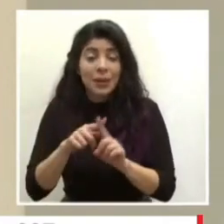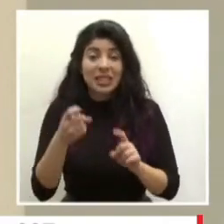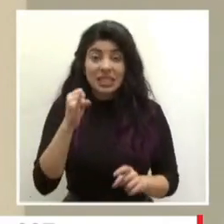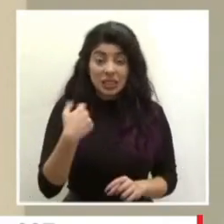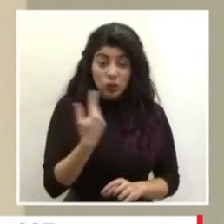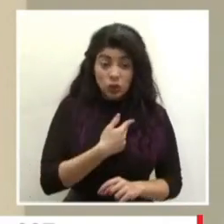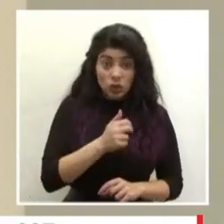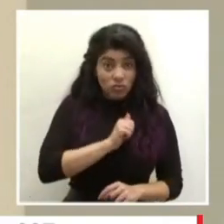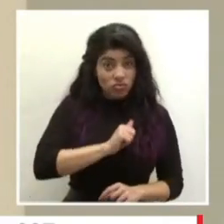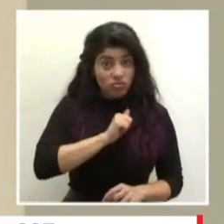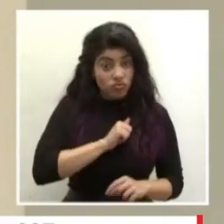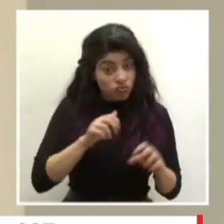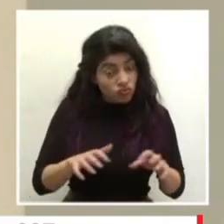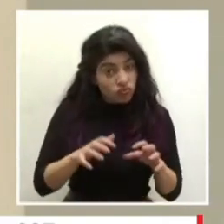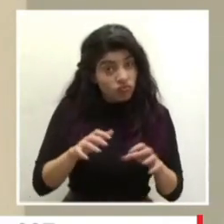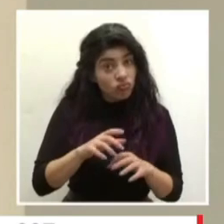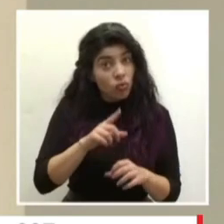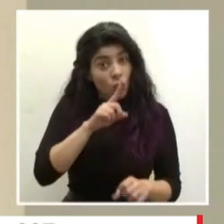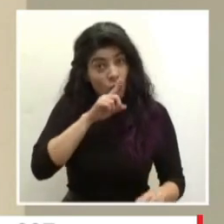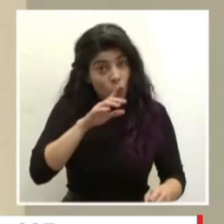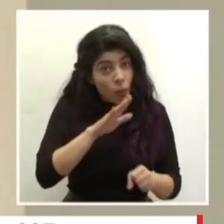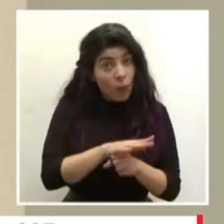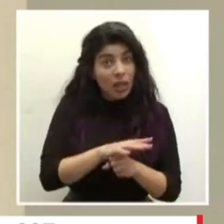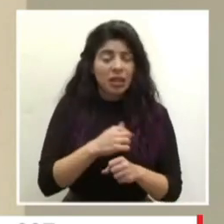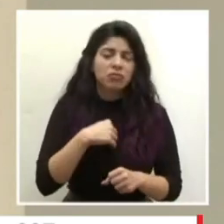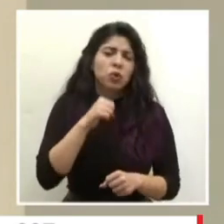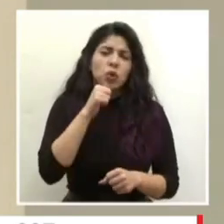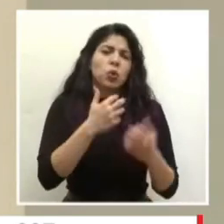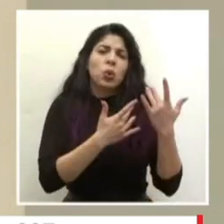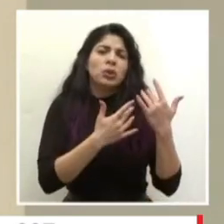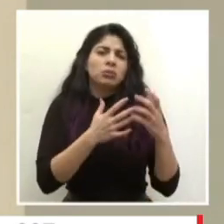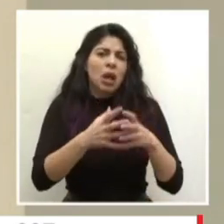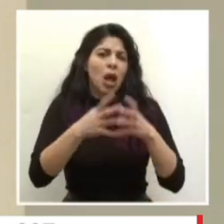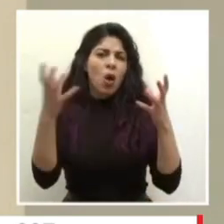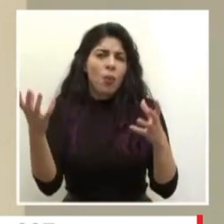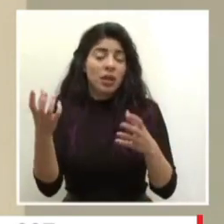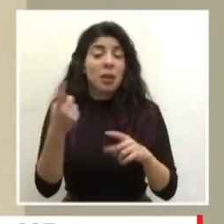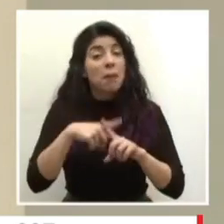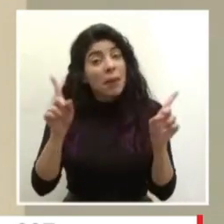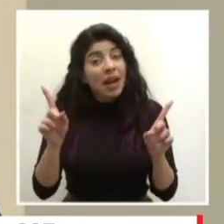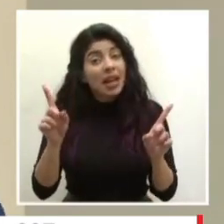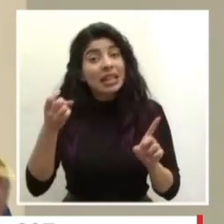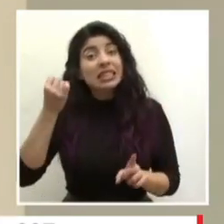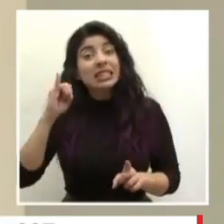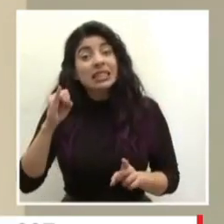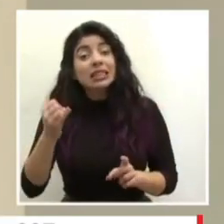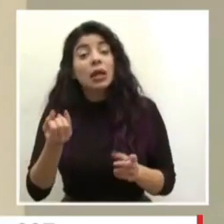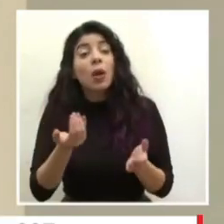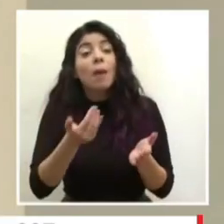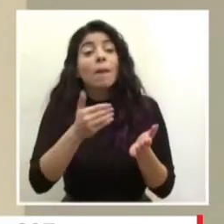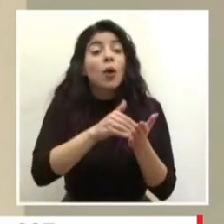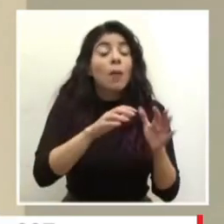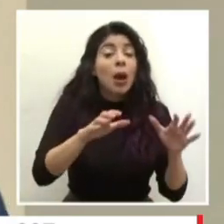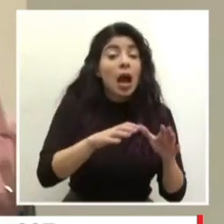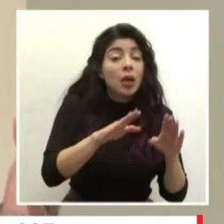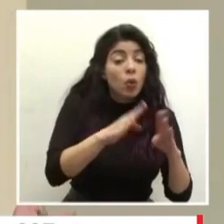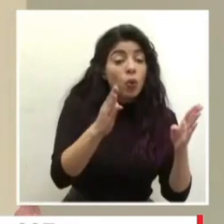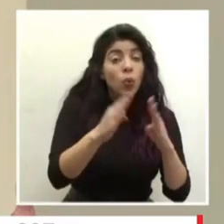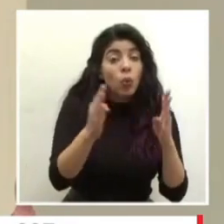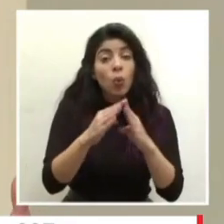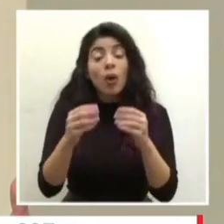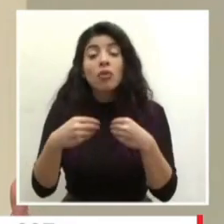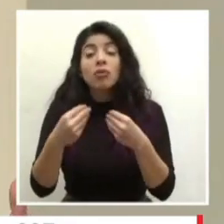comportamos, si nos comprometemos todos, yo no esperaría en realidad un aumento de casos. Y lamentablemente, este retomar las actividades, permitir más